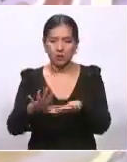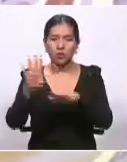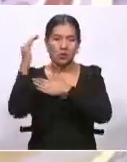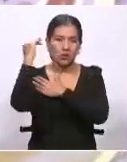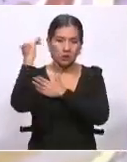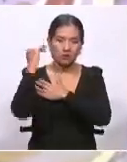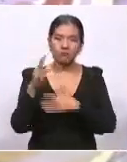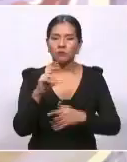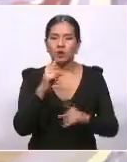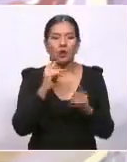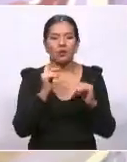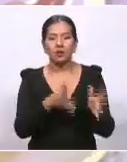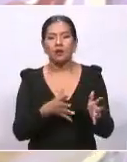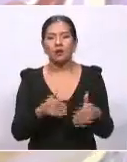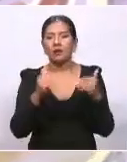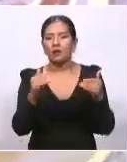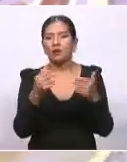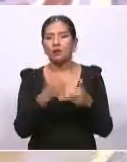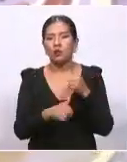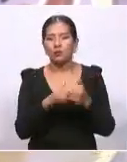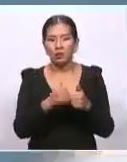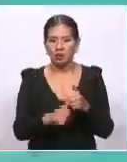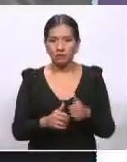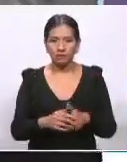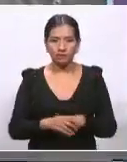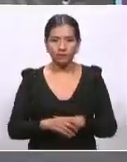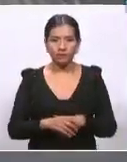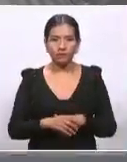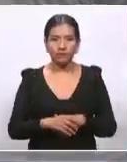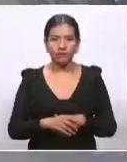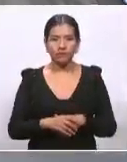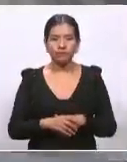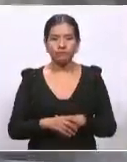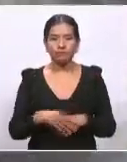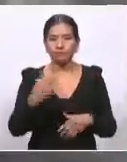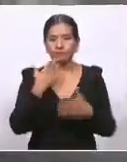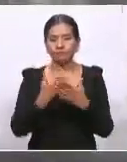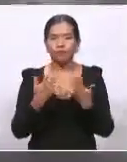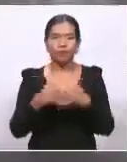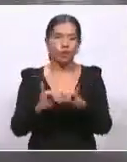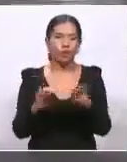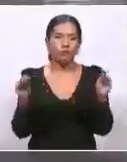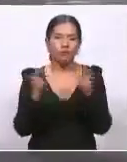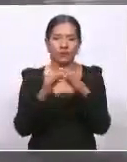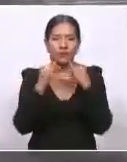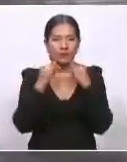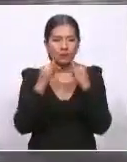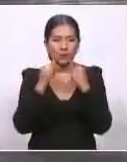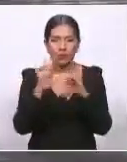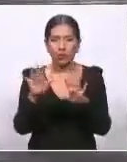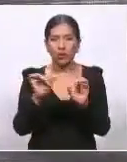No van a dejar pasar esto de lado continuamos con más información Desde la asamblea legi